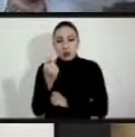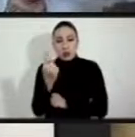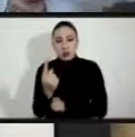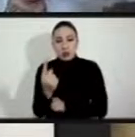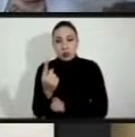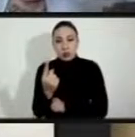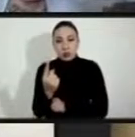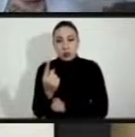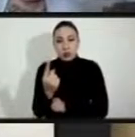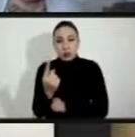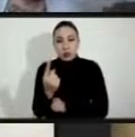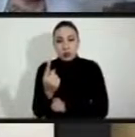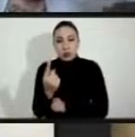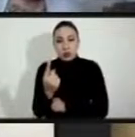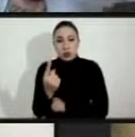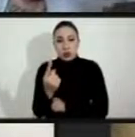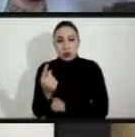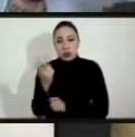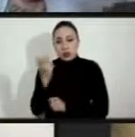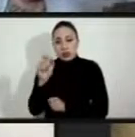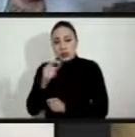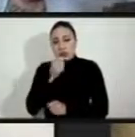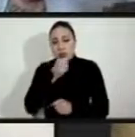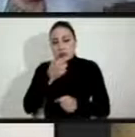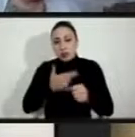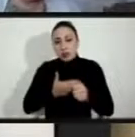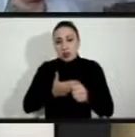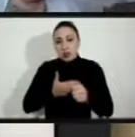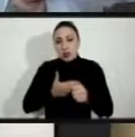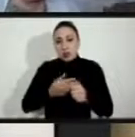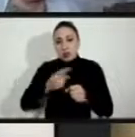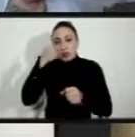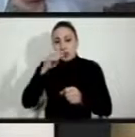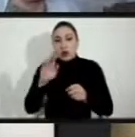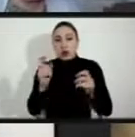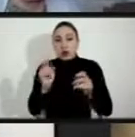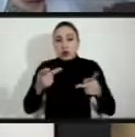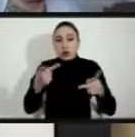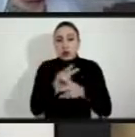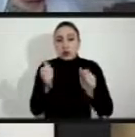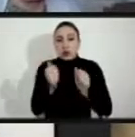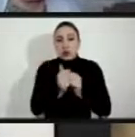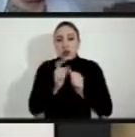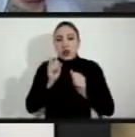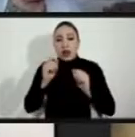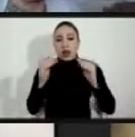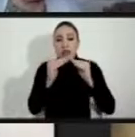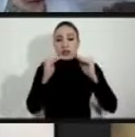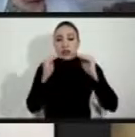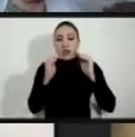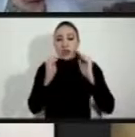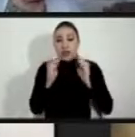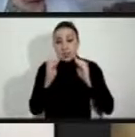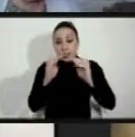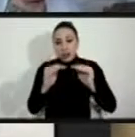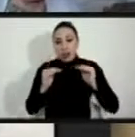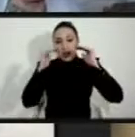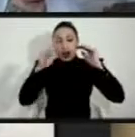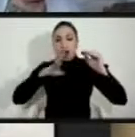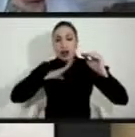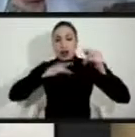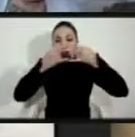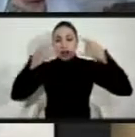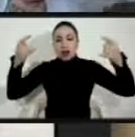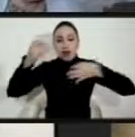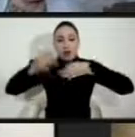por dicha dependencia con respecto al retiro de espectaculares en azoteas que presenta la Comisión de Desarrollo e Infraestructura Urbana